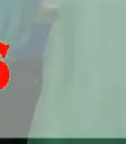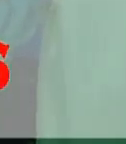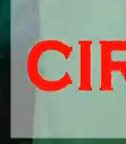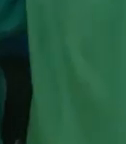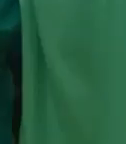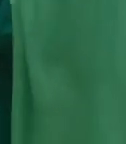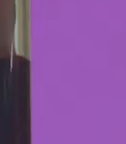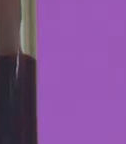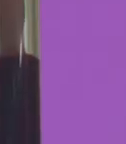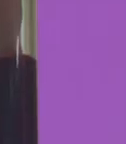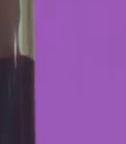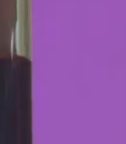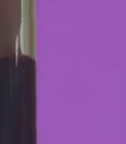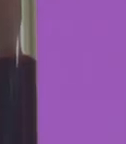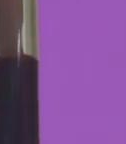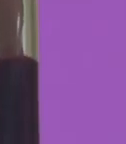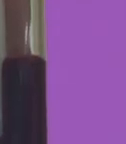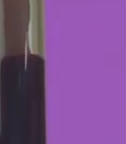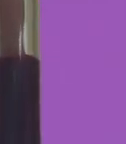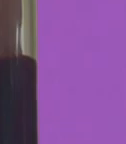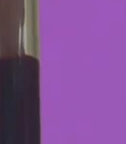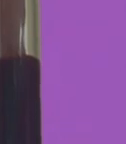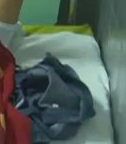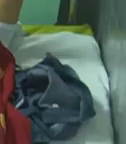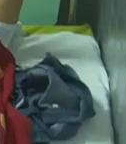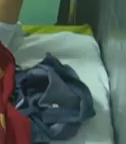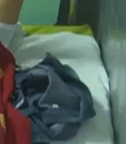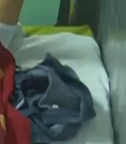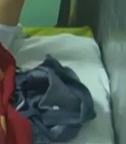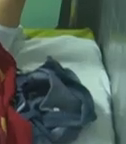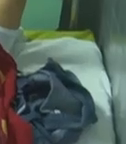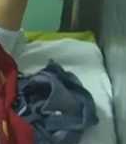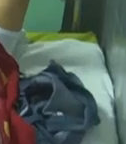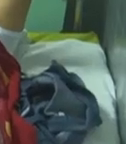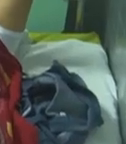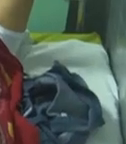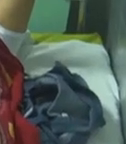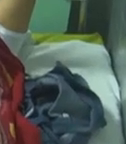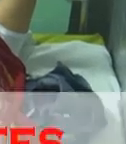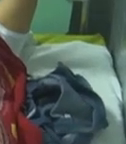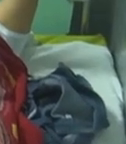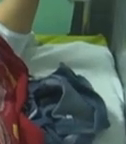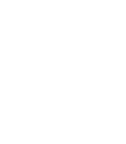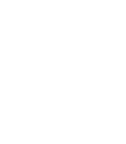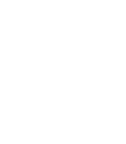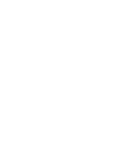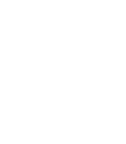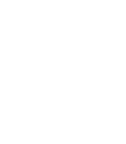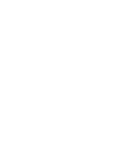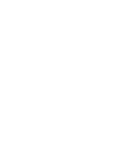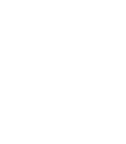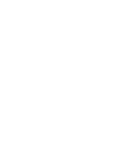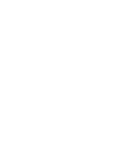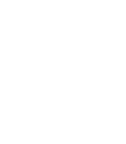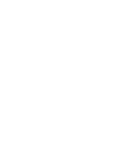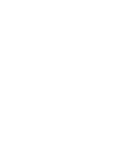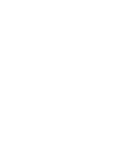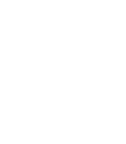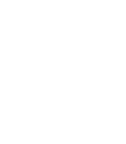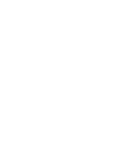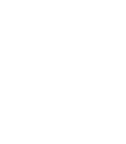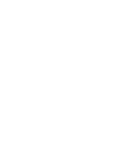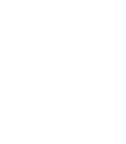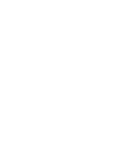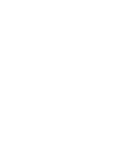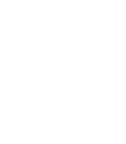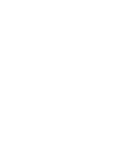Se transfundieron cerca de 400.000 pacientes y se realizaron 316 trasplantes.